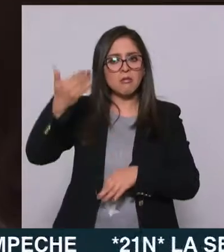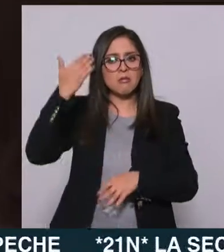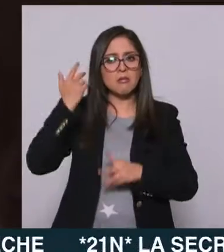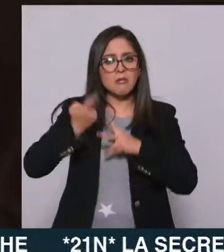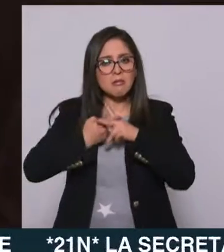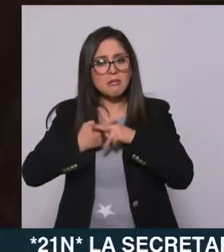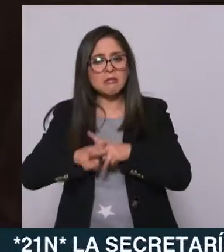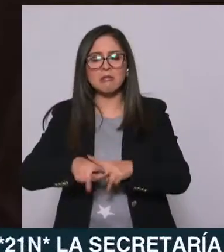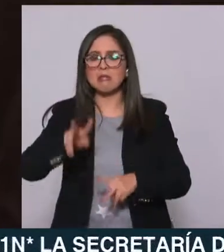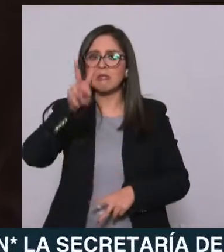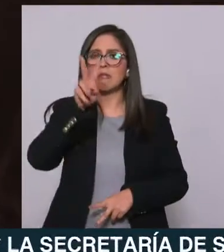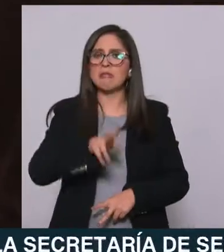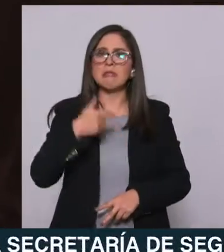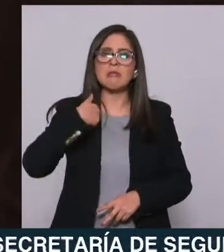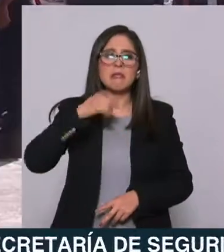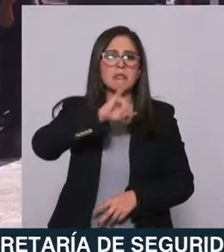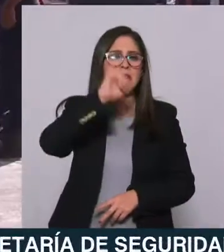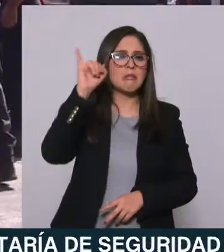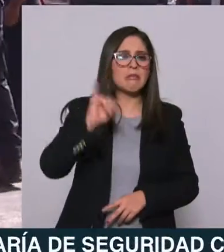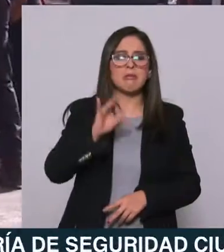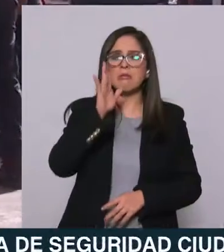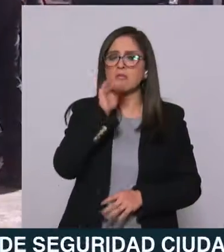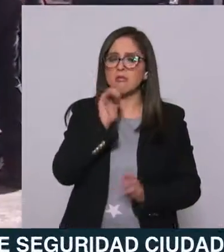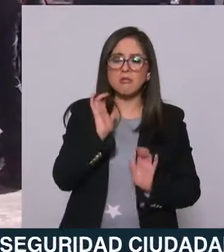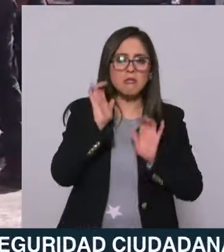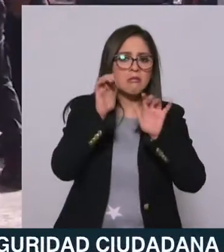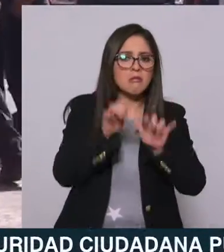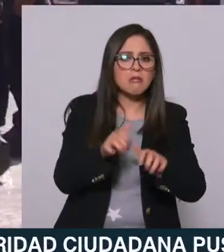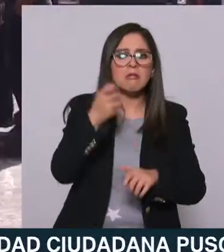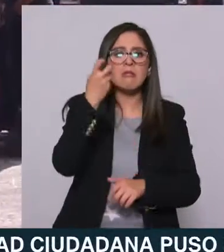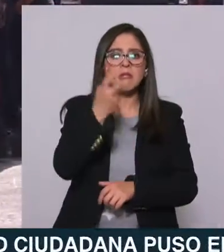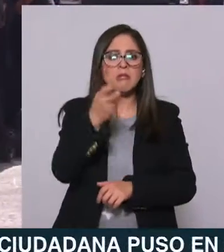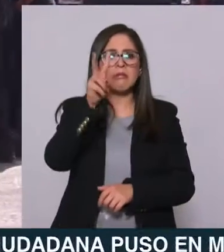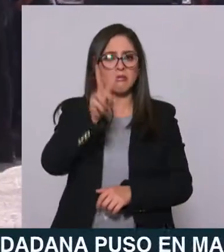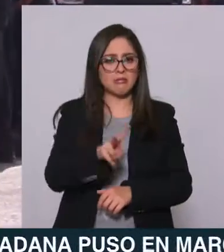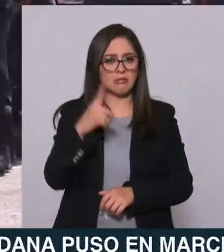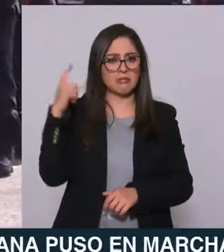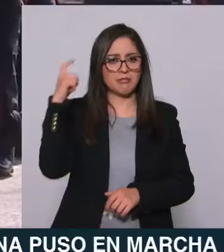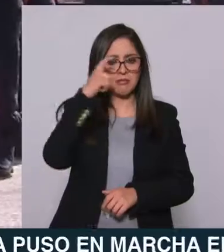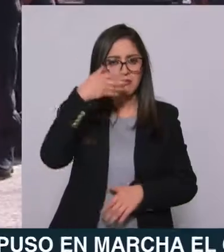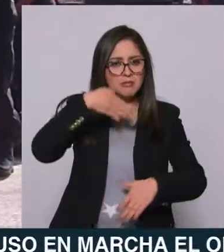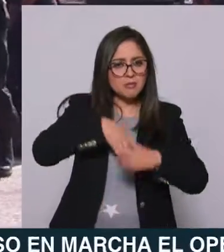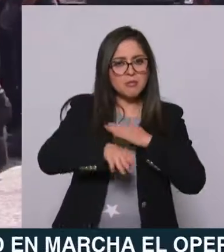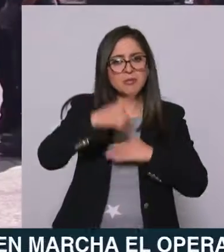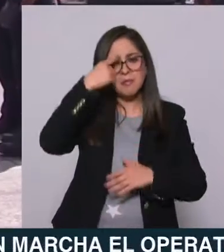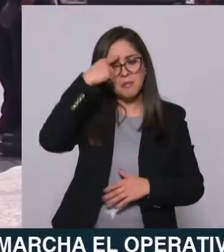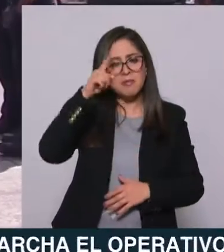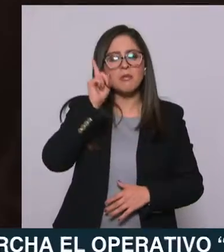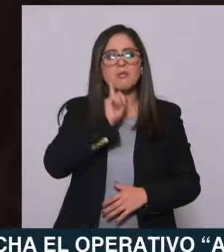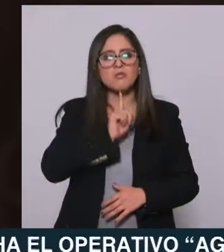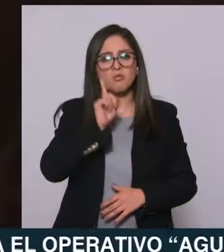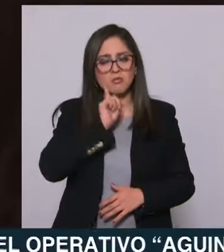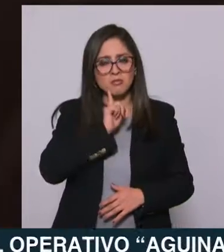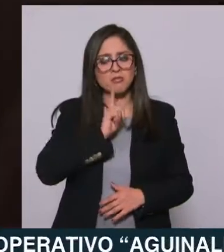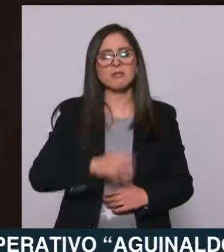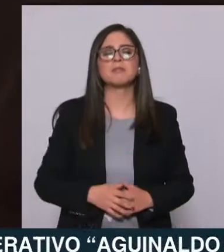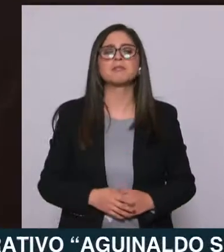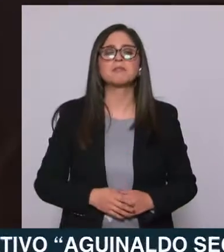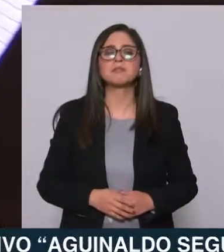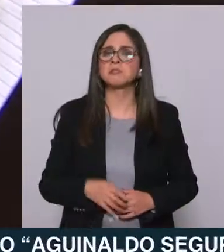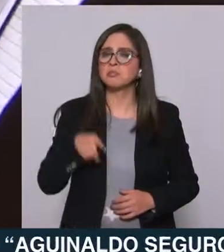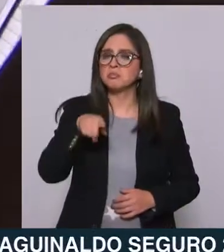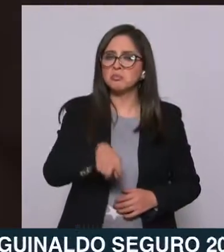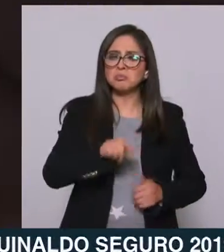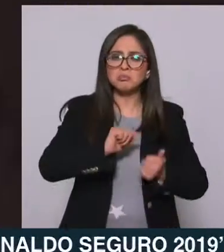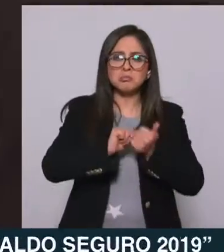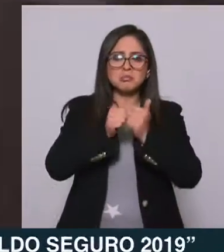se trataba de un sueño inalcanzable por creer que era una actividad de difícil acceso para el género femenino. Sin embargo, su